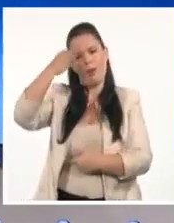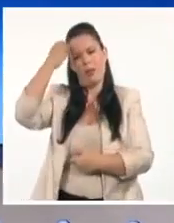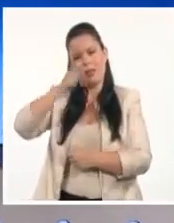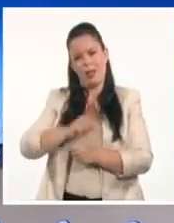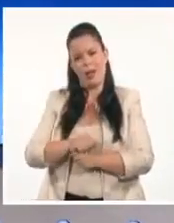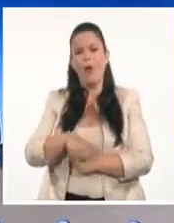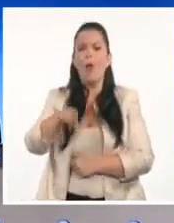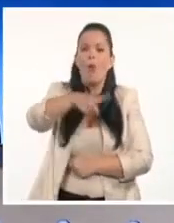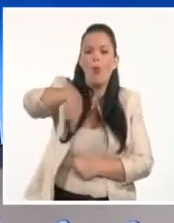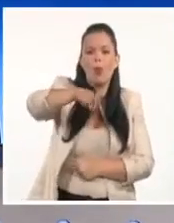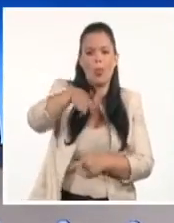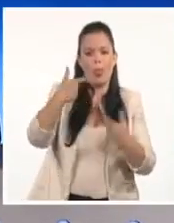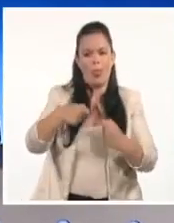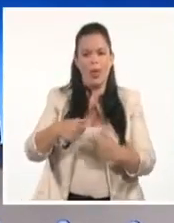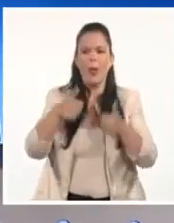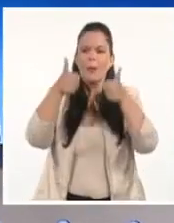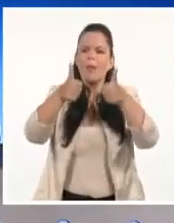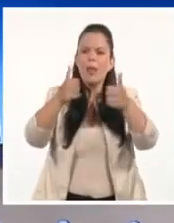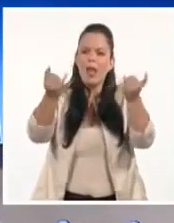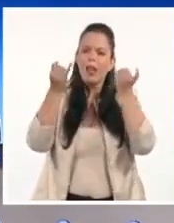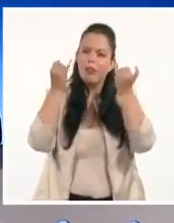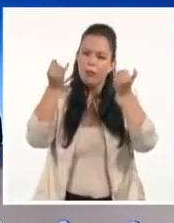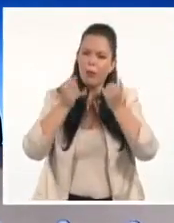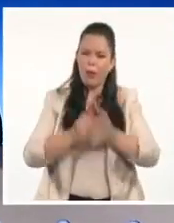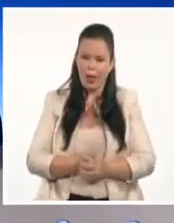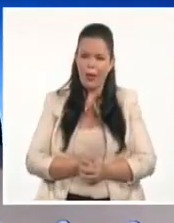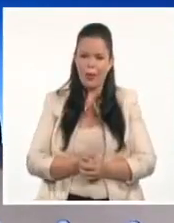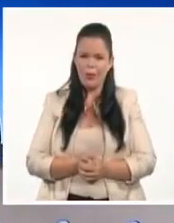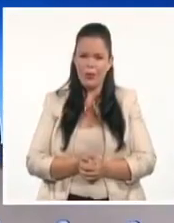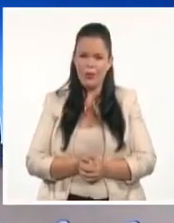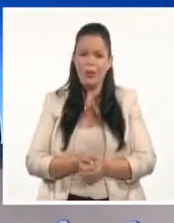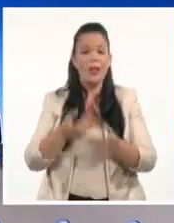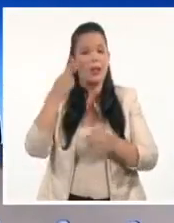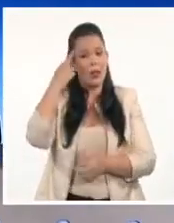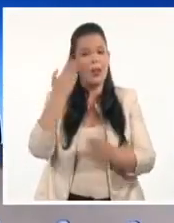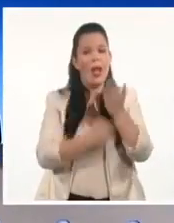se mantenga bien informado. Y como siempre le digo, la verdad necesita de nosotros.